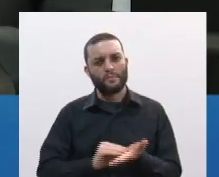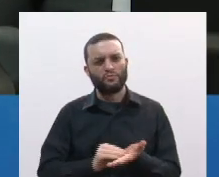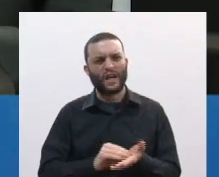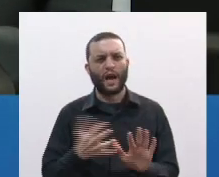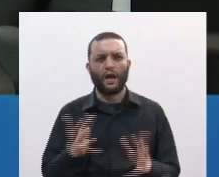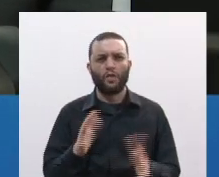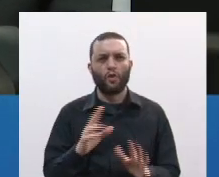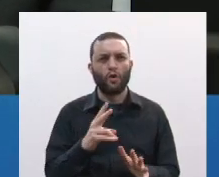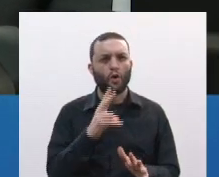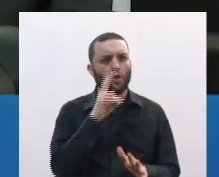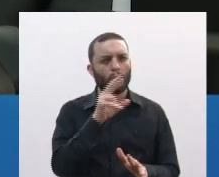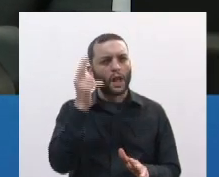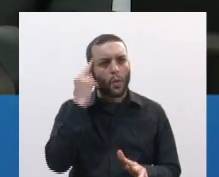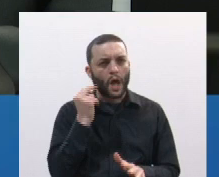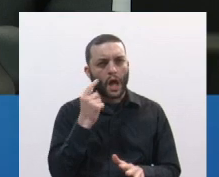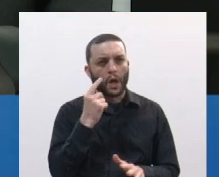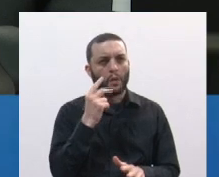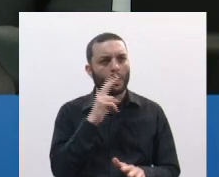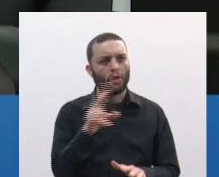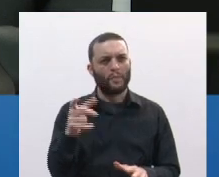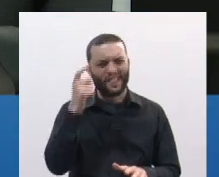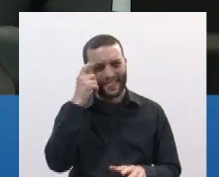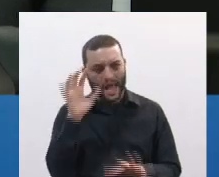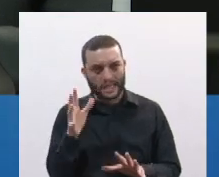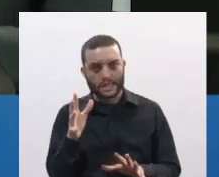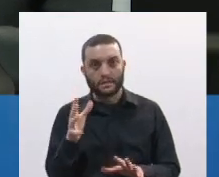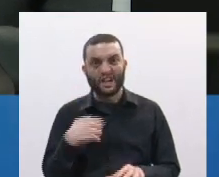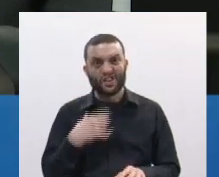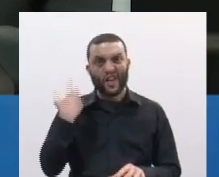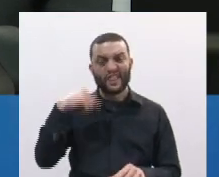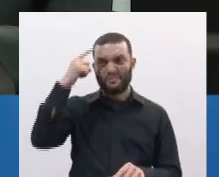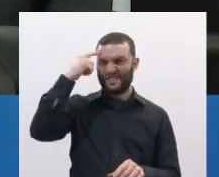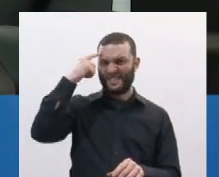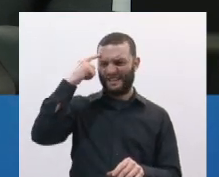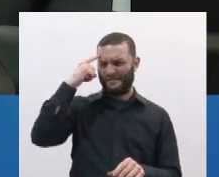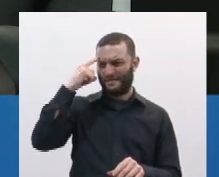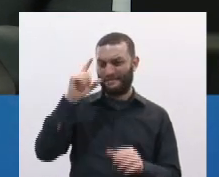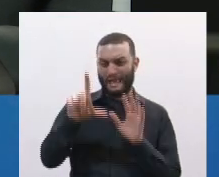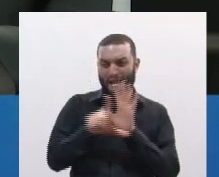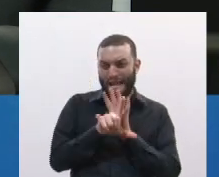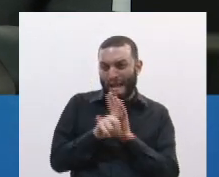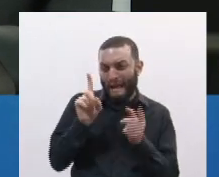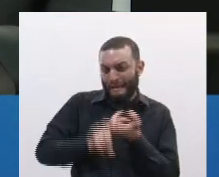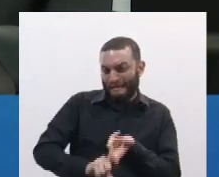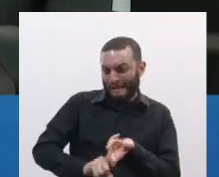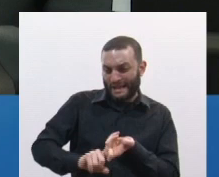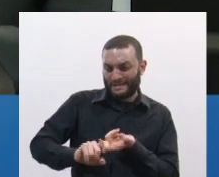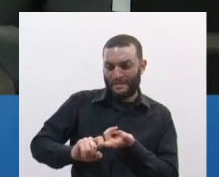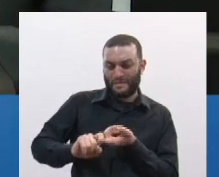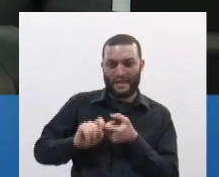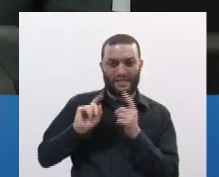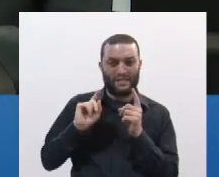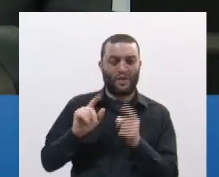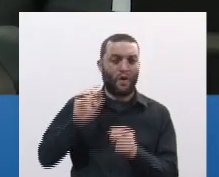ley, que parecía imposible, ¿no? Una Argentina que nunca hubiera podía llegar a tener una ley de este tipo. Pero la verdad